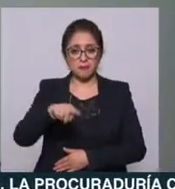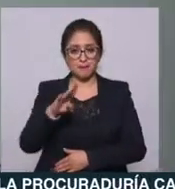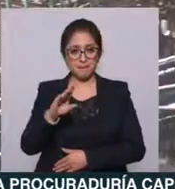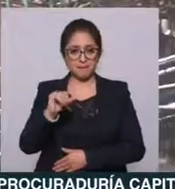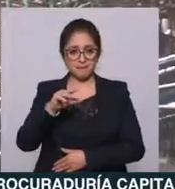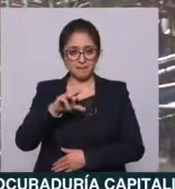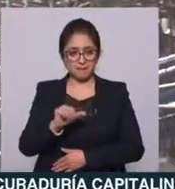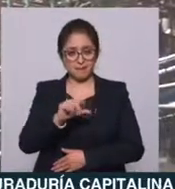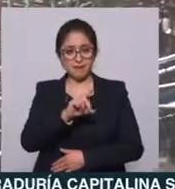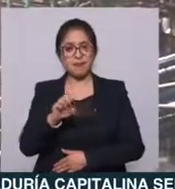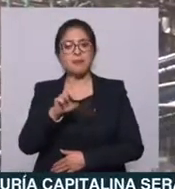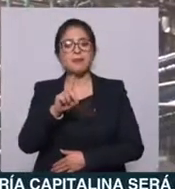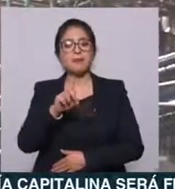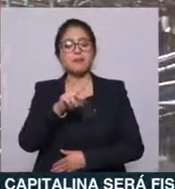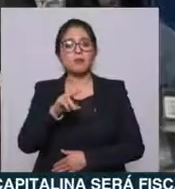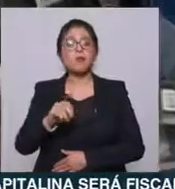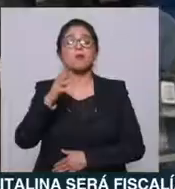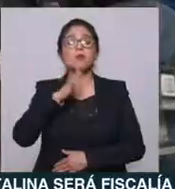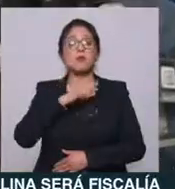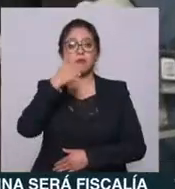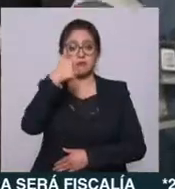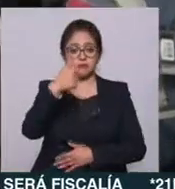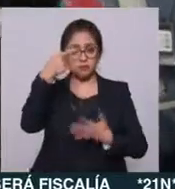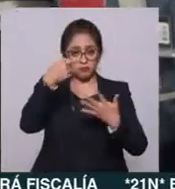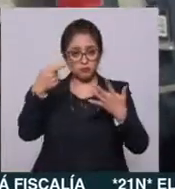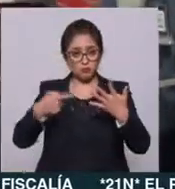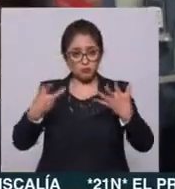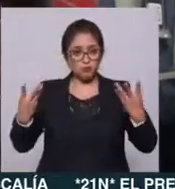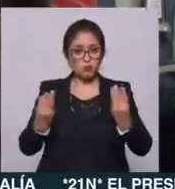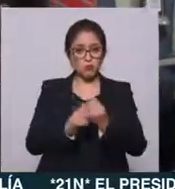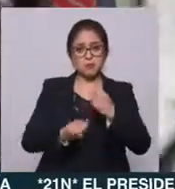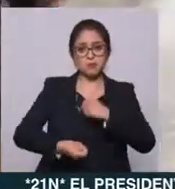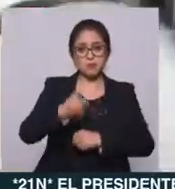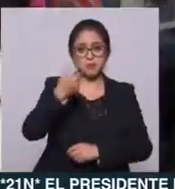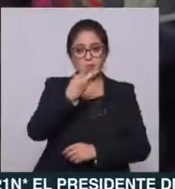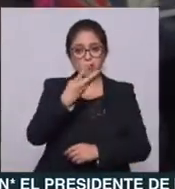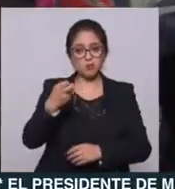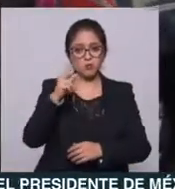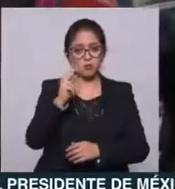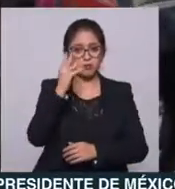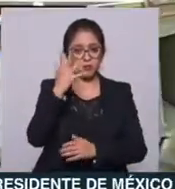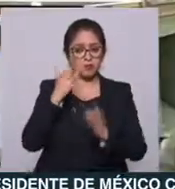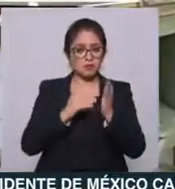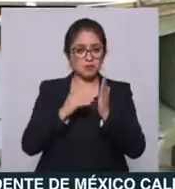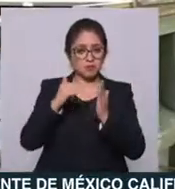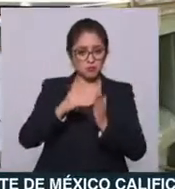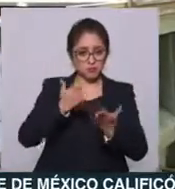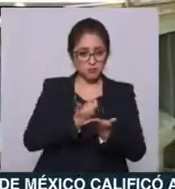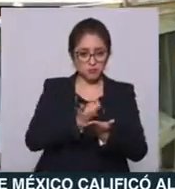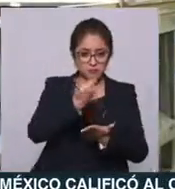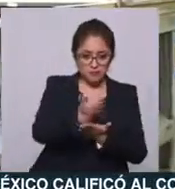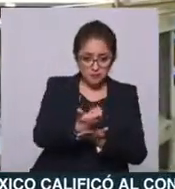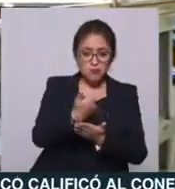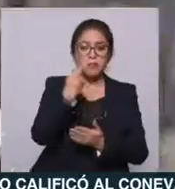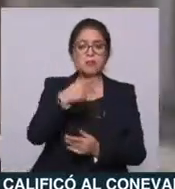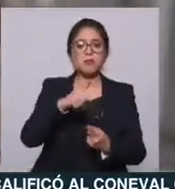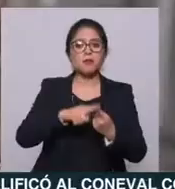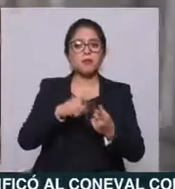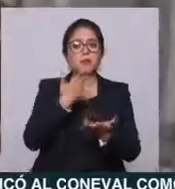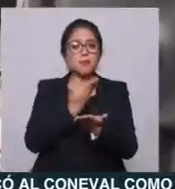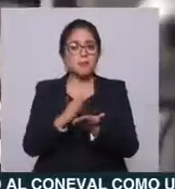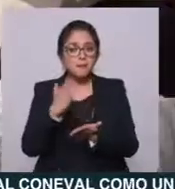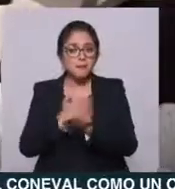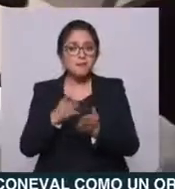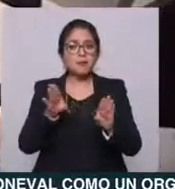Desarrollo, dijo que se pondrán en marcha 6 acciones con una inversión de 485,000 millones de pesos, entre las que destacan crédito al